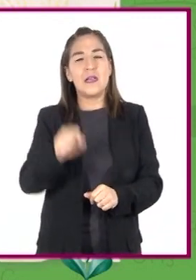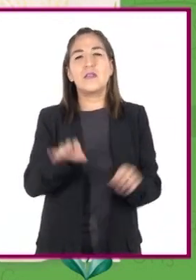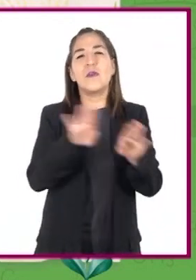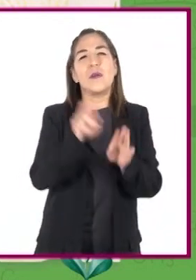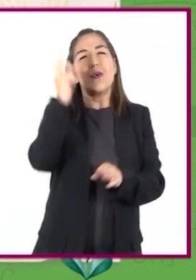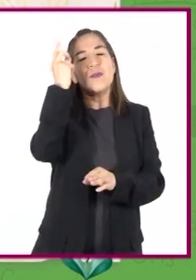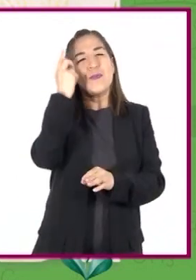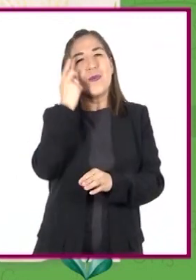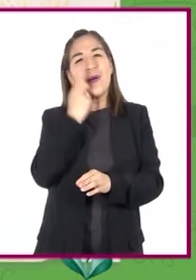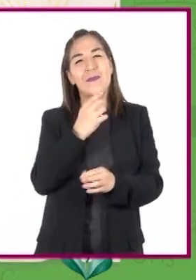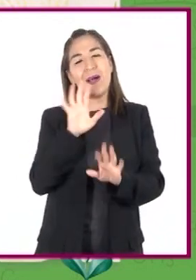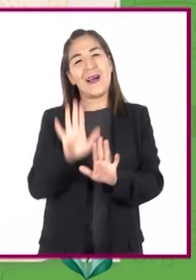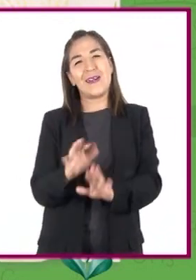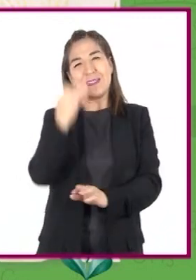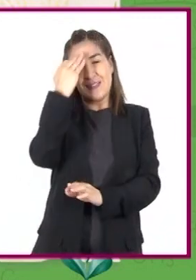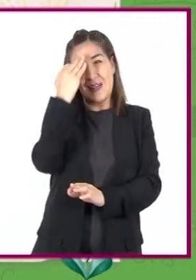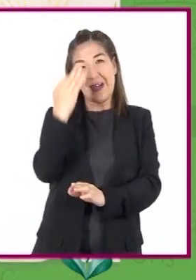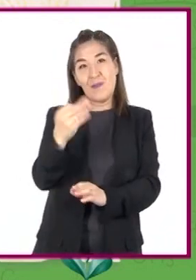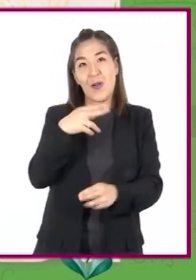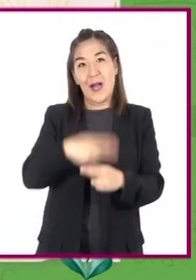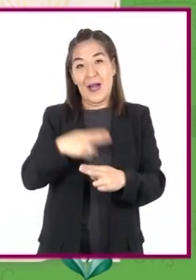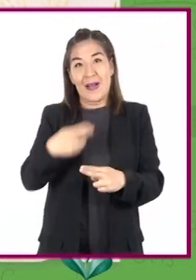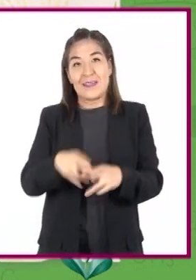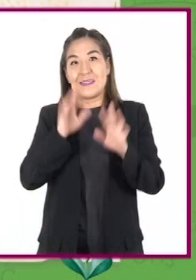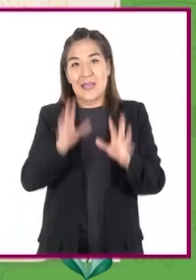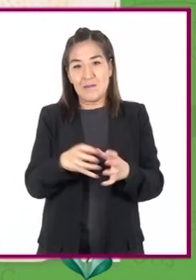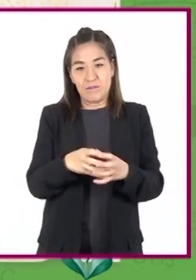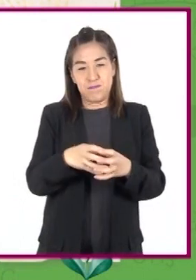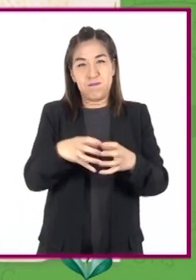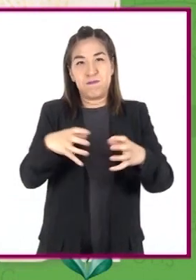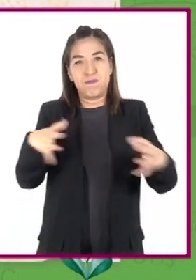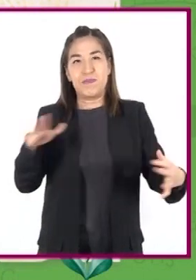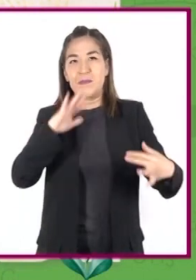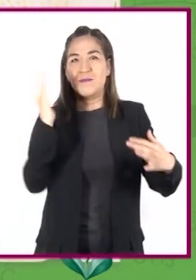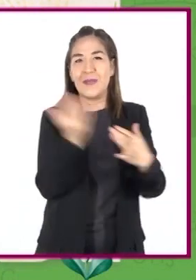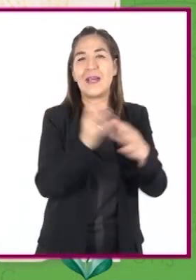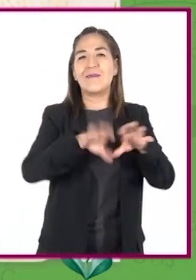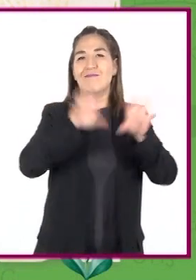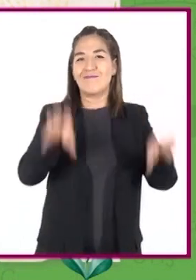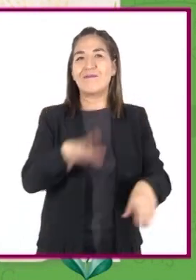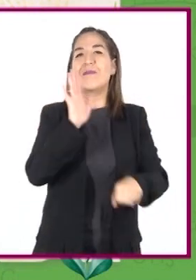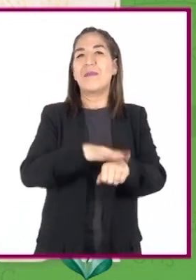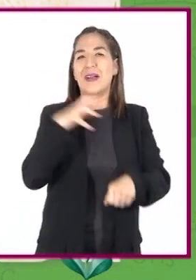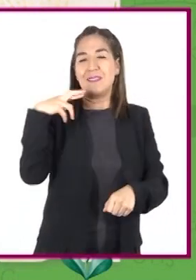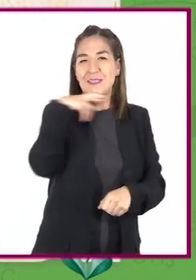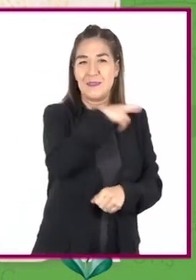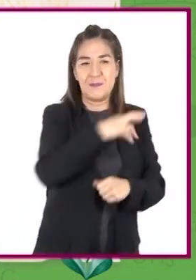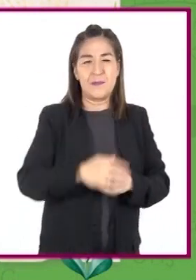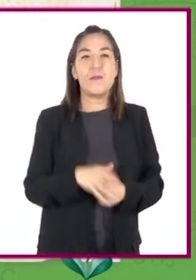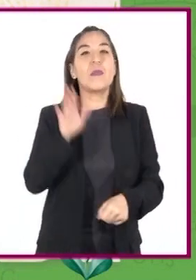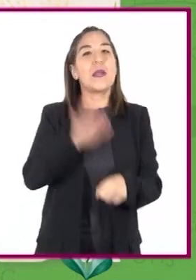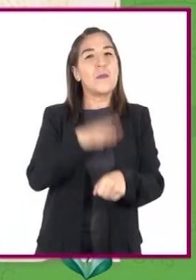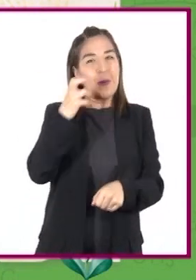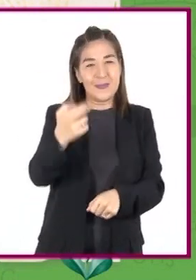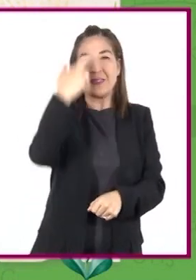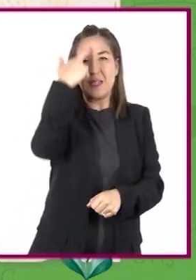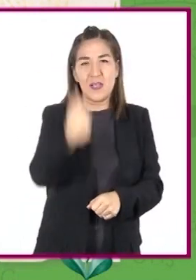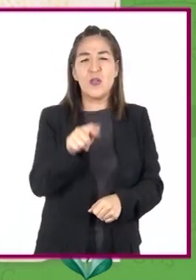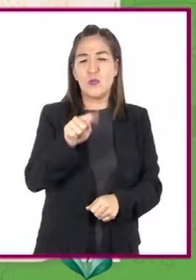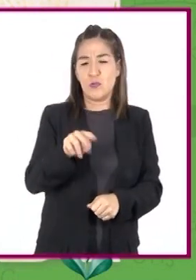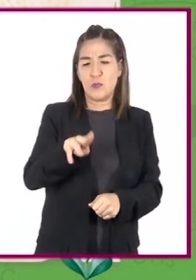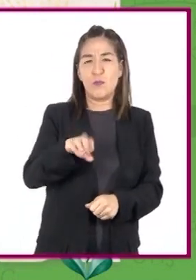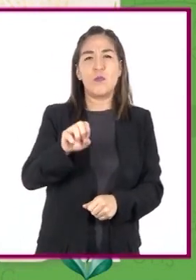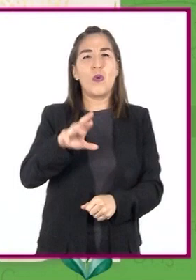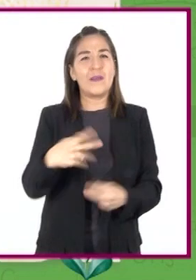tiempo antes de dividirse a toda velocidad, lo más rápido que pueden. Es por eso que los tumores